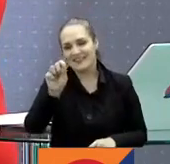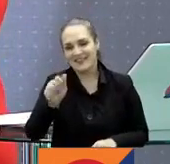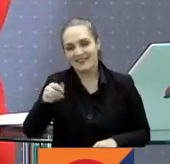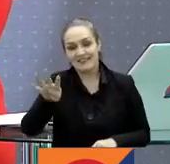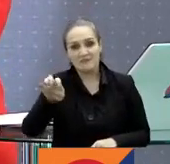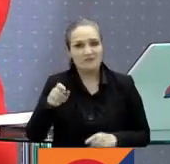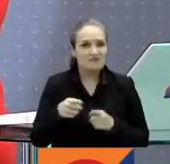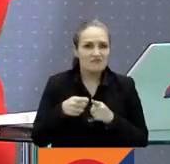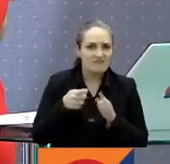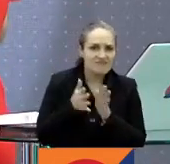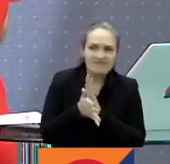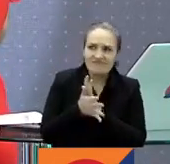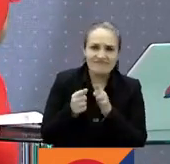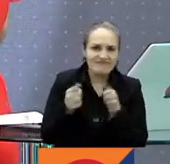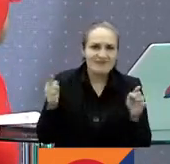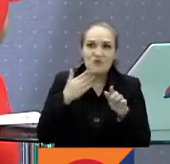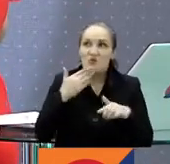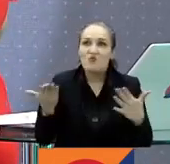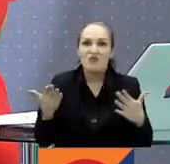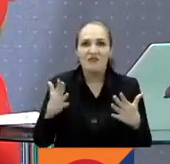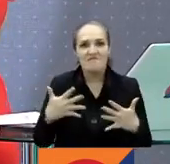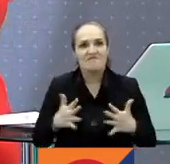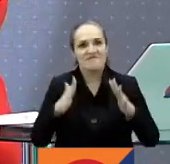cuéntenos, ¿cómo festejaron los caleños?